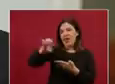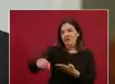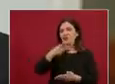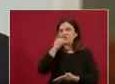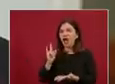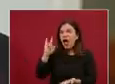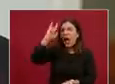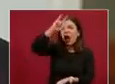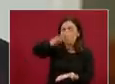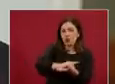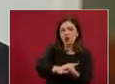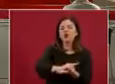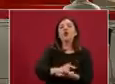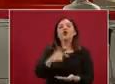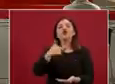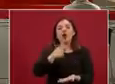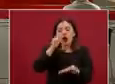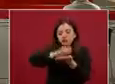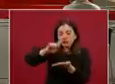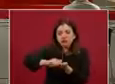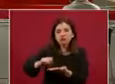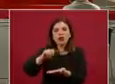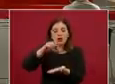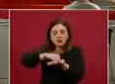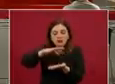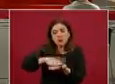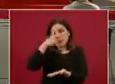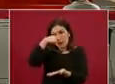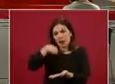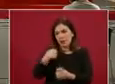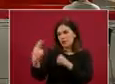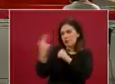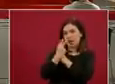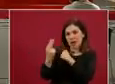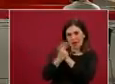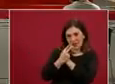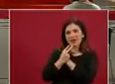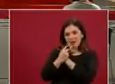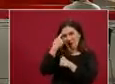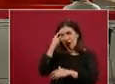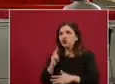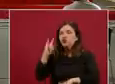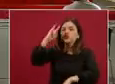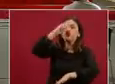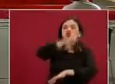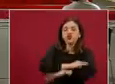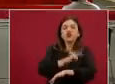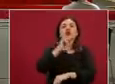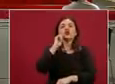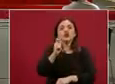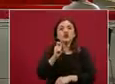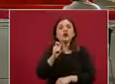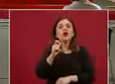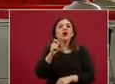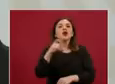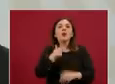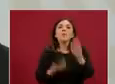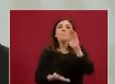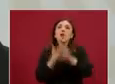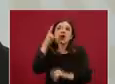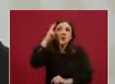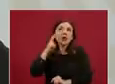aeropuerto, uno llena una ficha para dar seguimiento en el vuelo en el que se